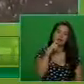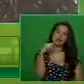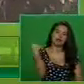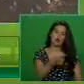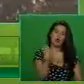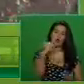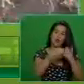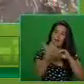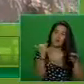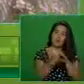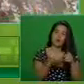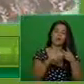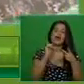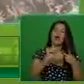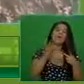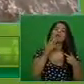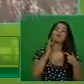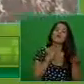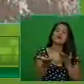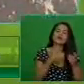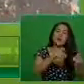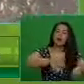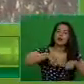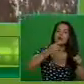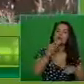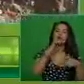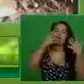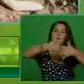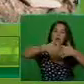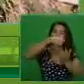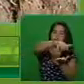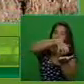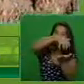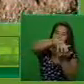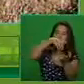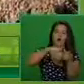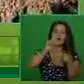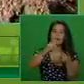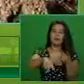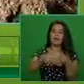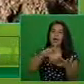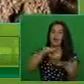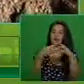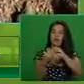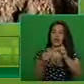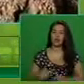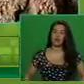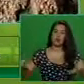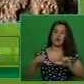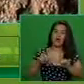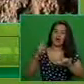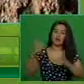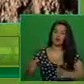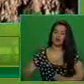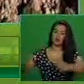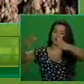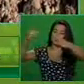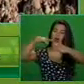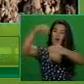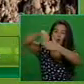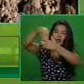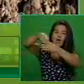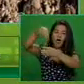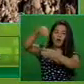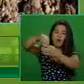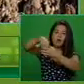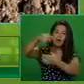servicios agrícolas, hablo de mecanizado, hablo de acondicionamiento en los silos, hablo de acopio,